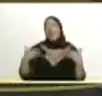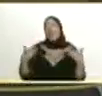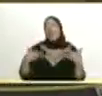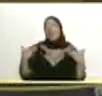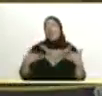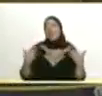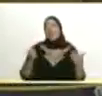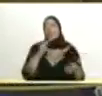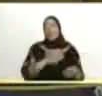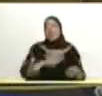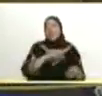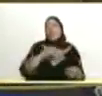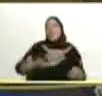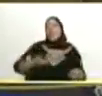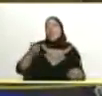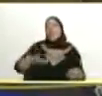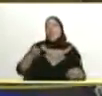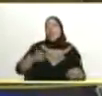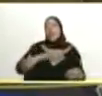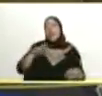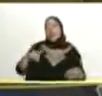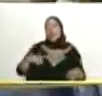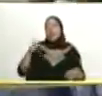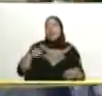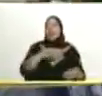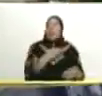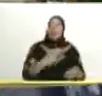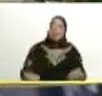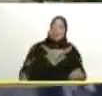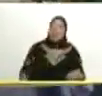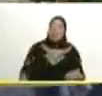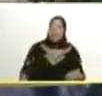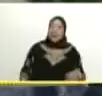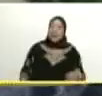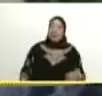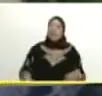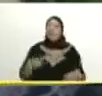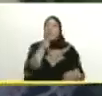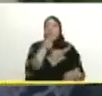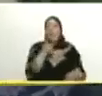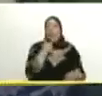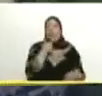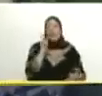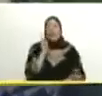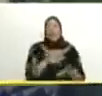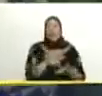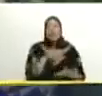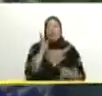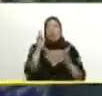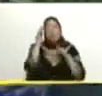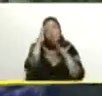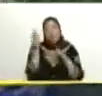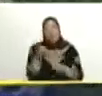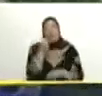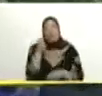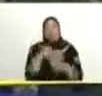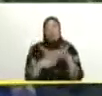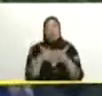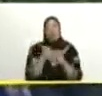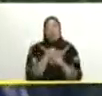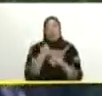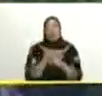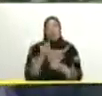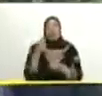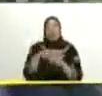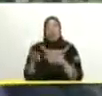misión muy importante que creó usted, presidente, que es parto humanizado y lactancia materna, que hay un parque para